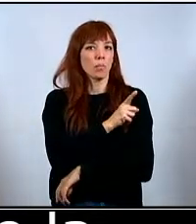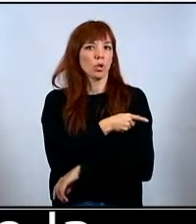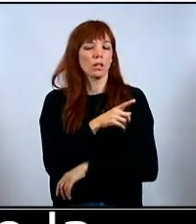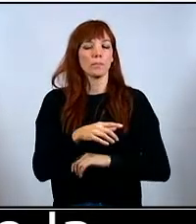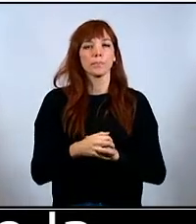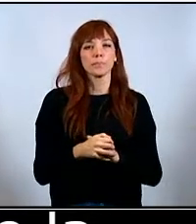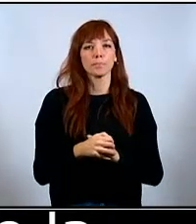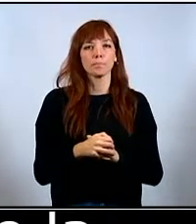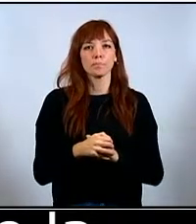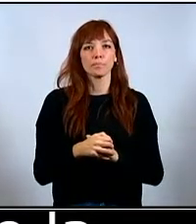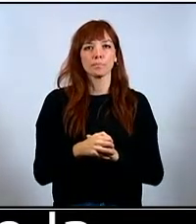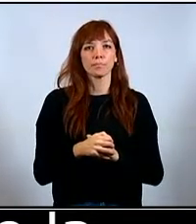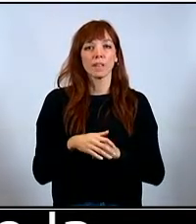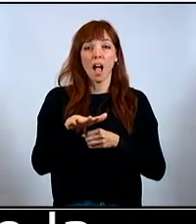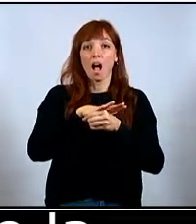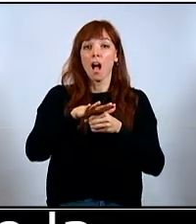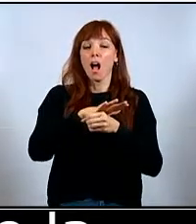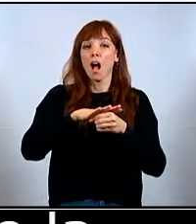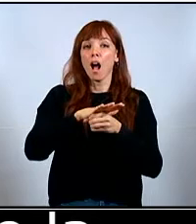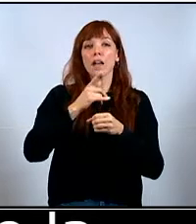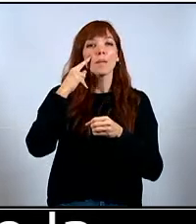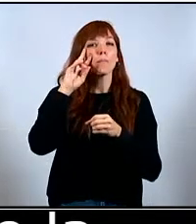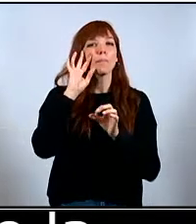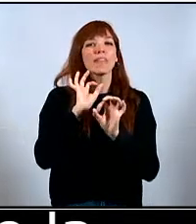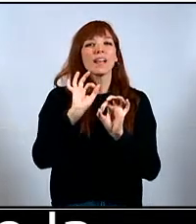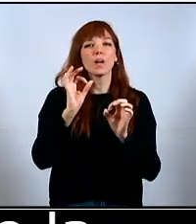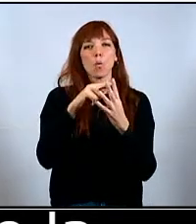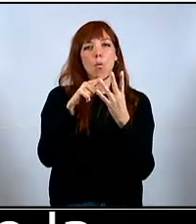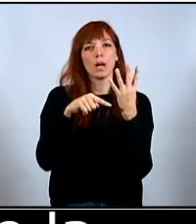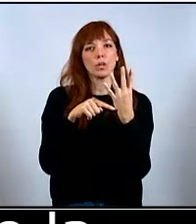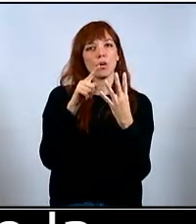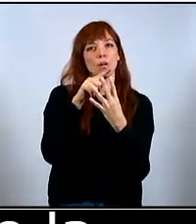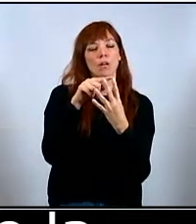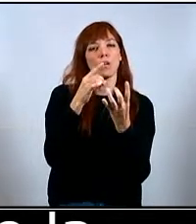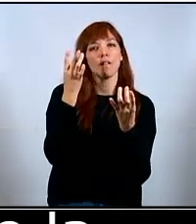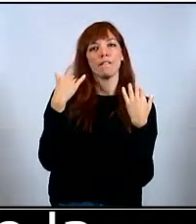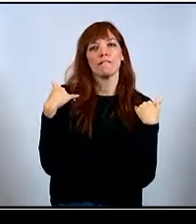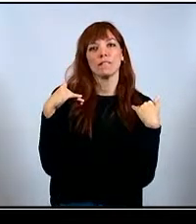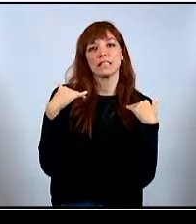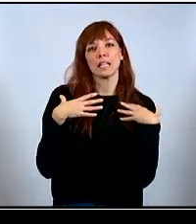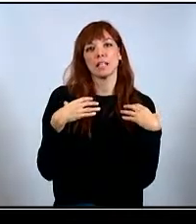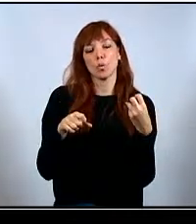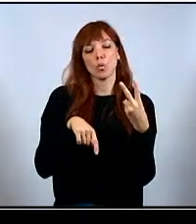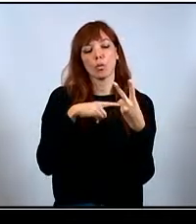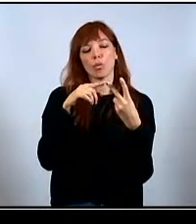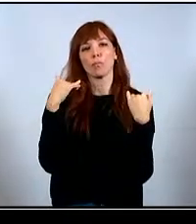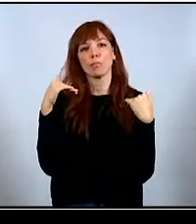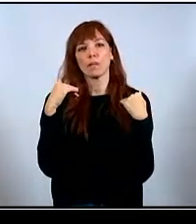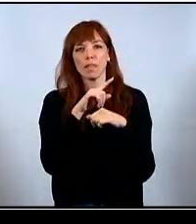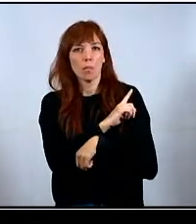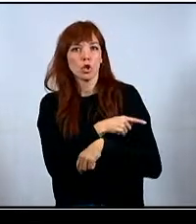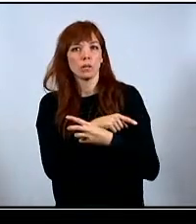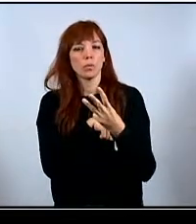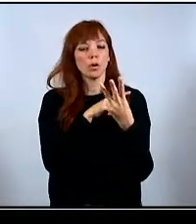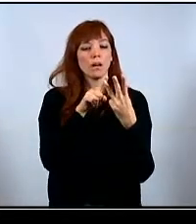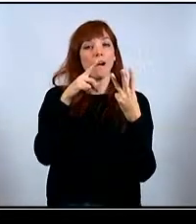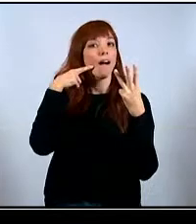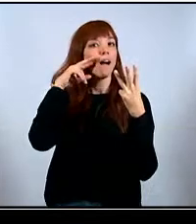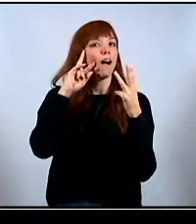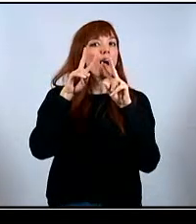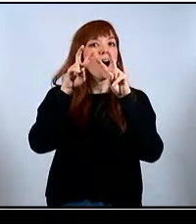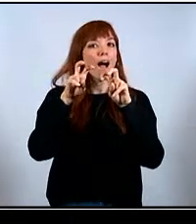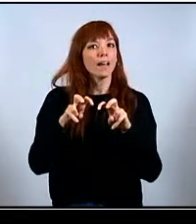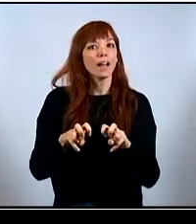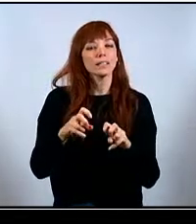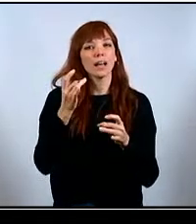con 4 grandes áreas de especialización: actividad física y salud, entrenamiento deportivo, análisis comportamental de la actividad física